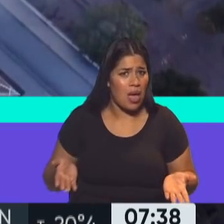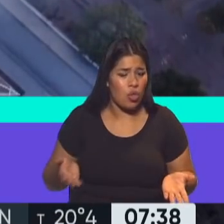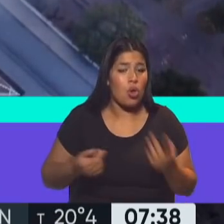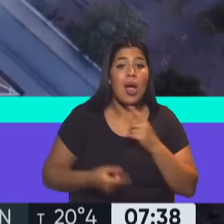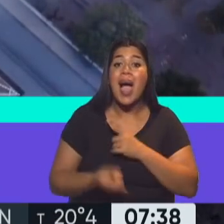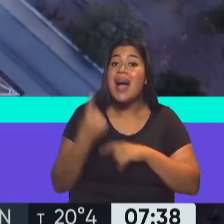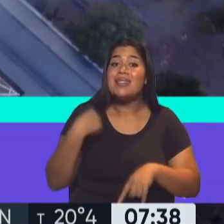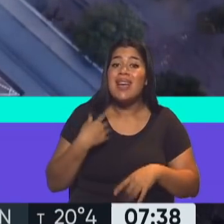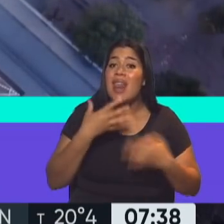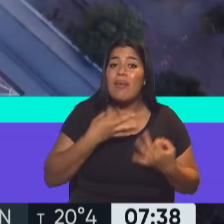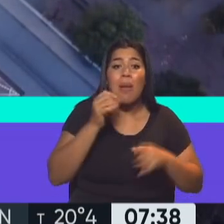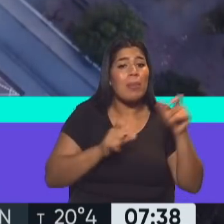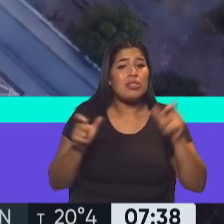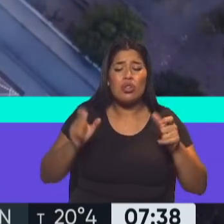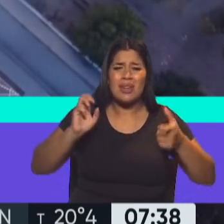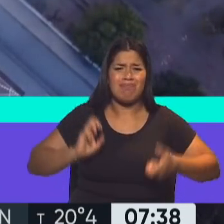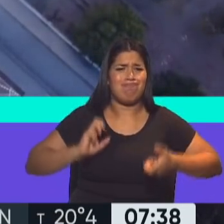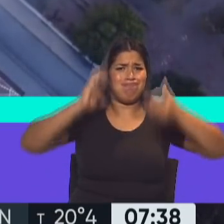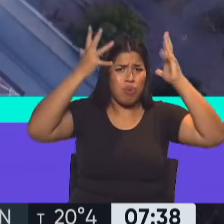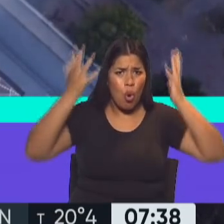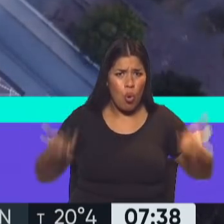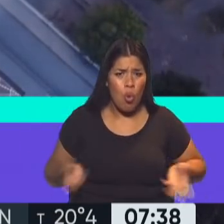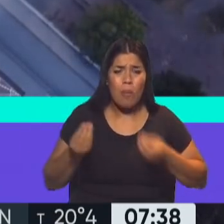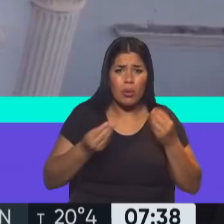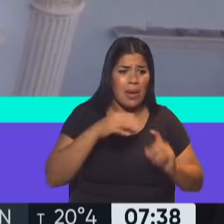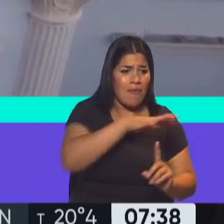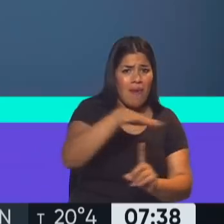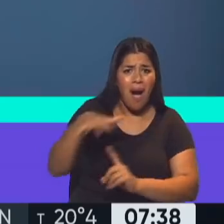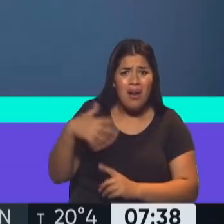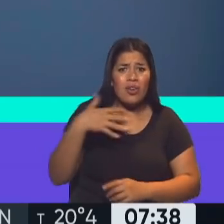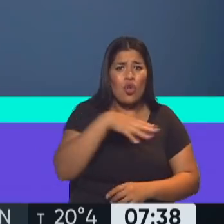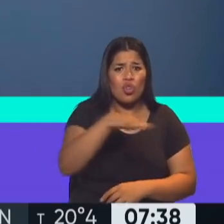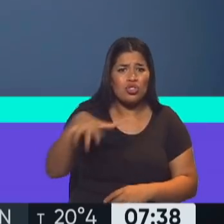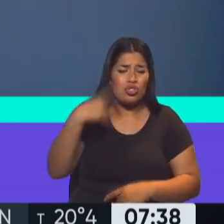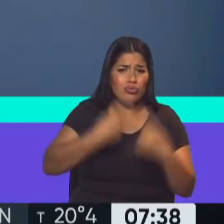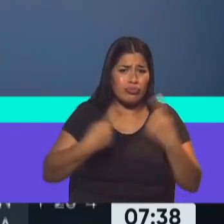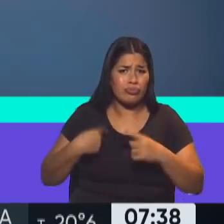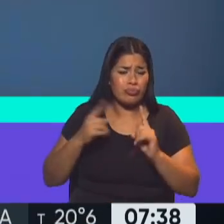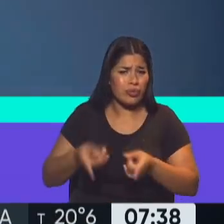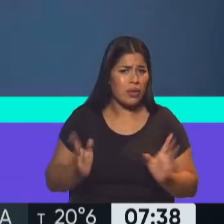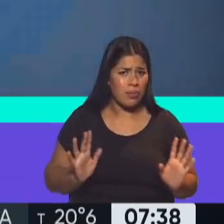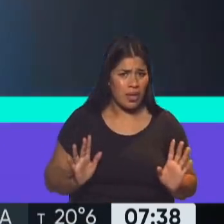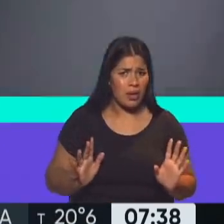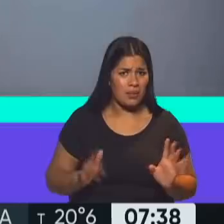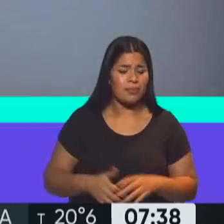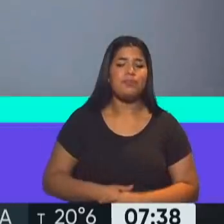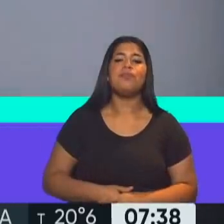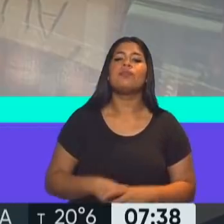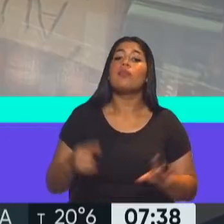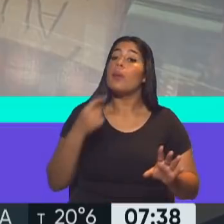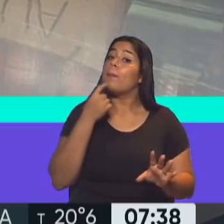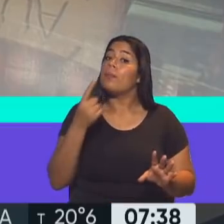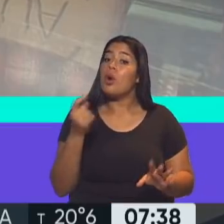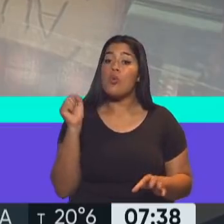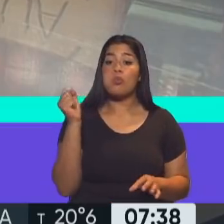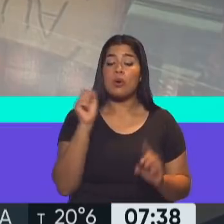ayer había mucha bronca por lo que había pasado en los barrios de la capital provincial, ¿no? Pablo, consultarte, habíamos dialogado